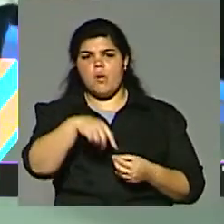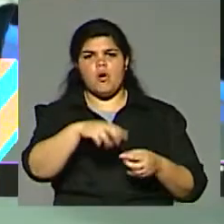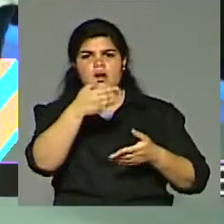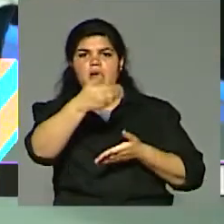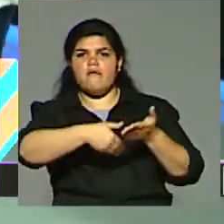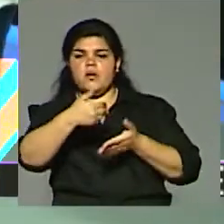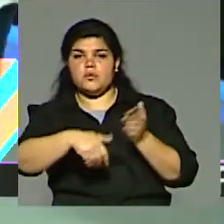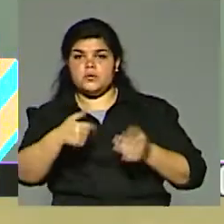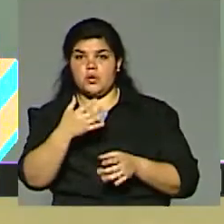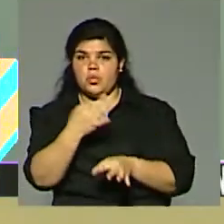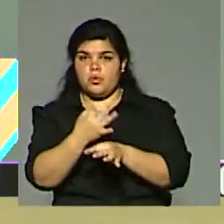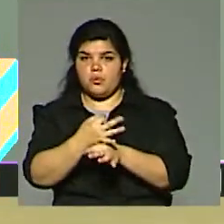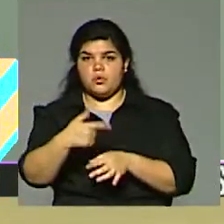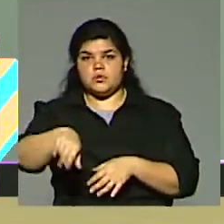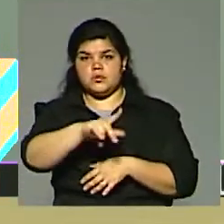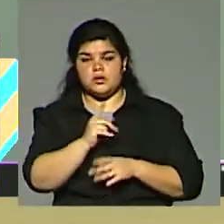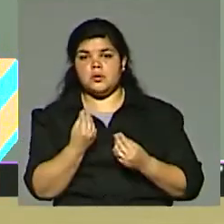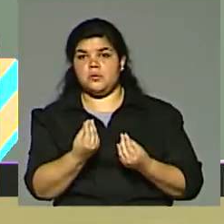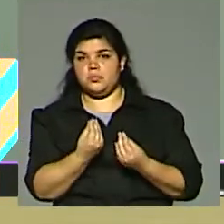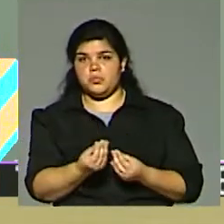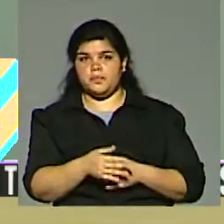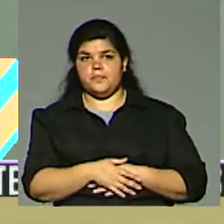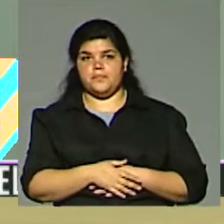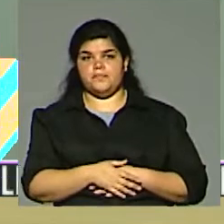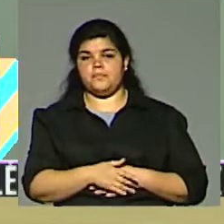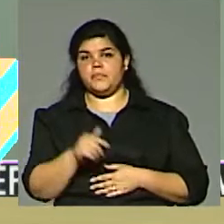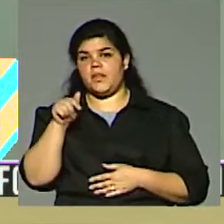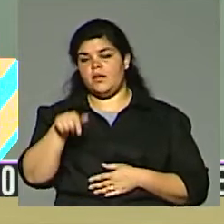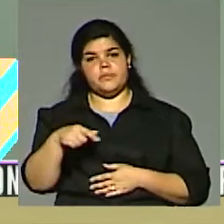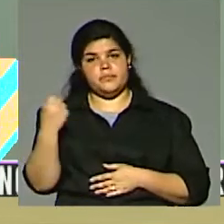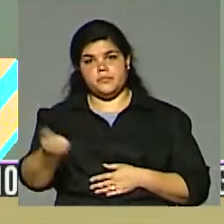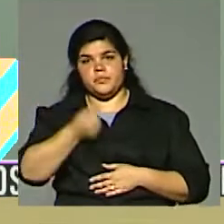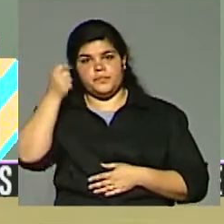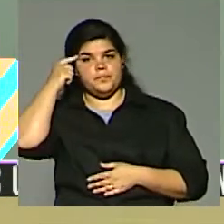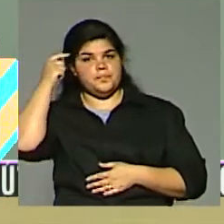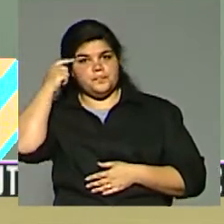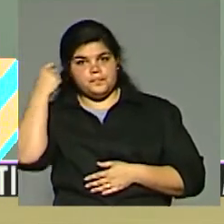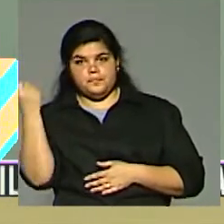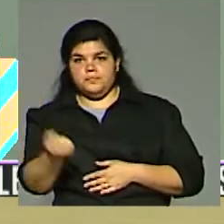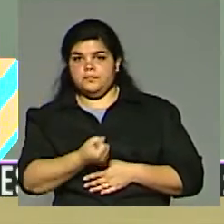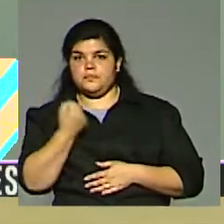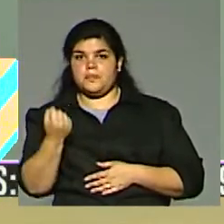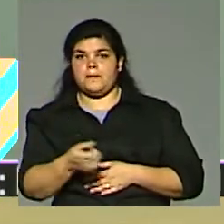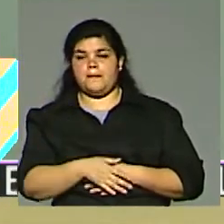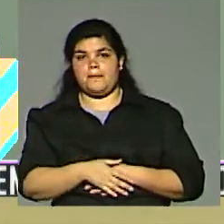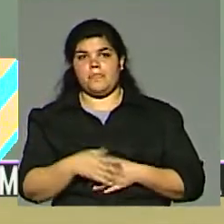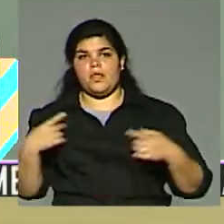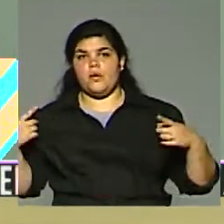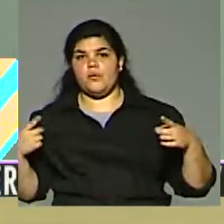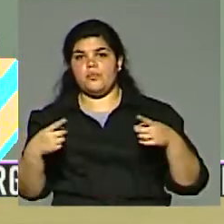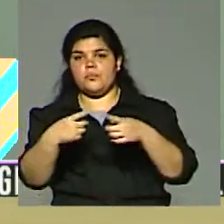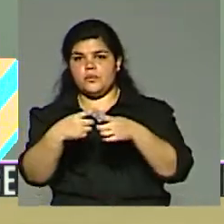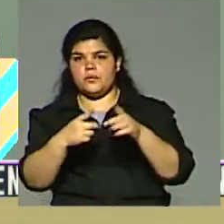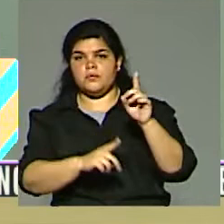docentes con respecto a eso? Yo creo que aquí es muy importante detenernos a pensar, que es uno de los objetivos de